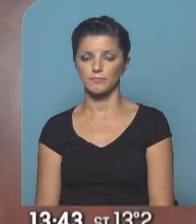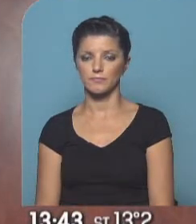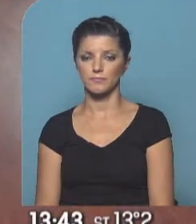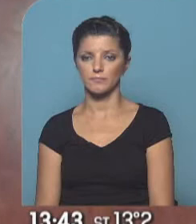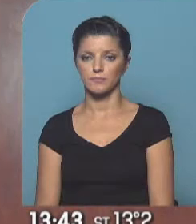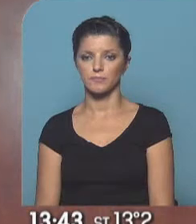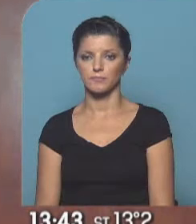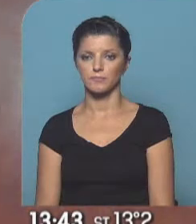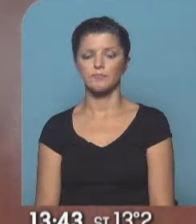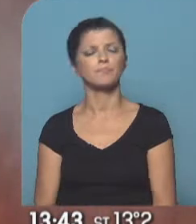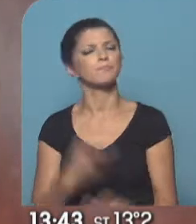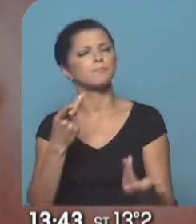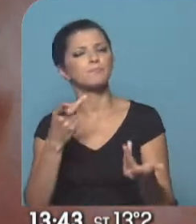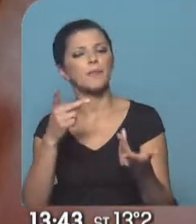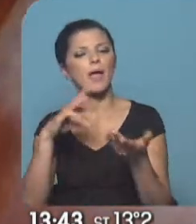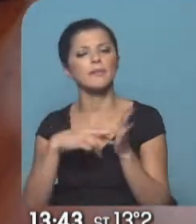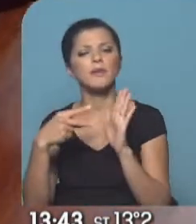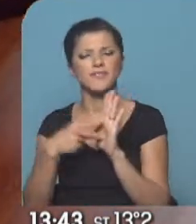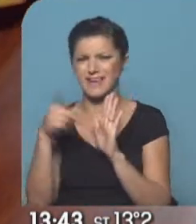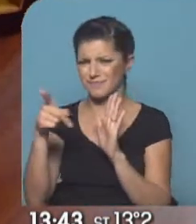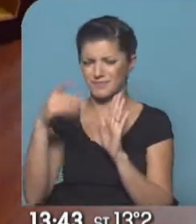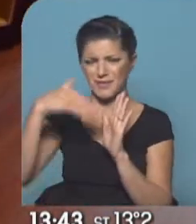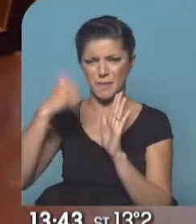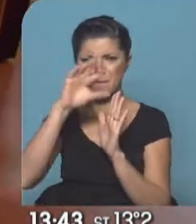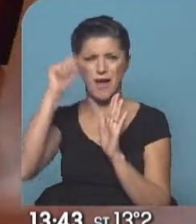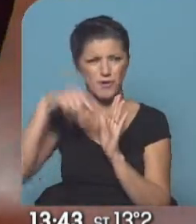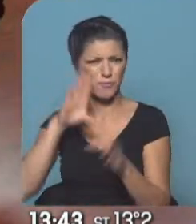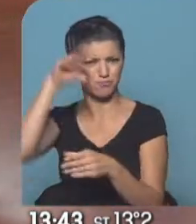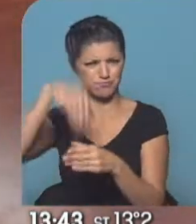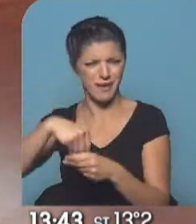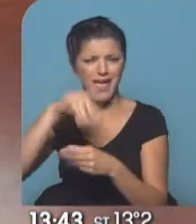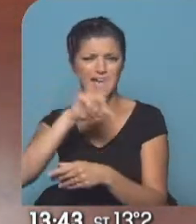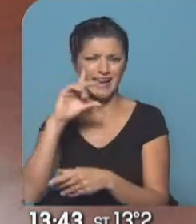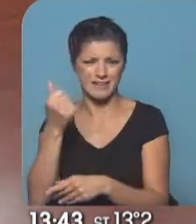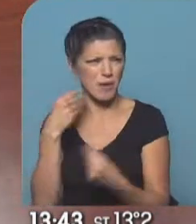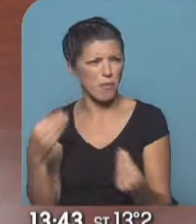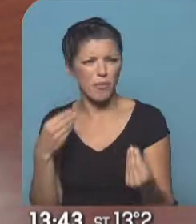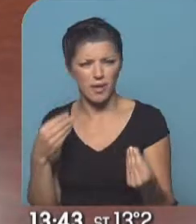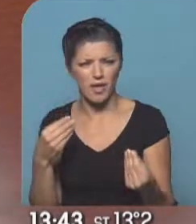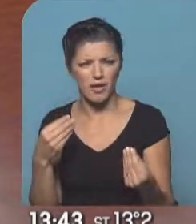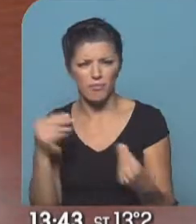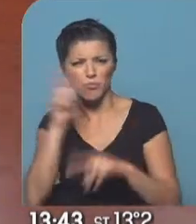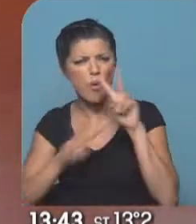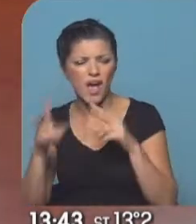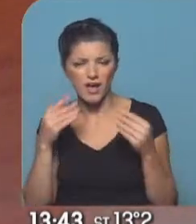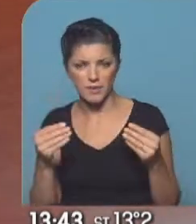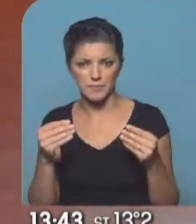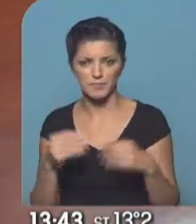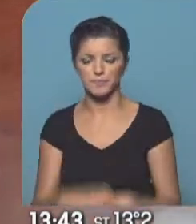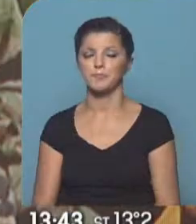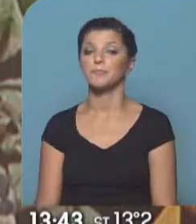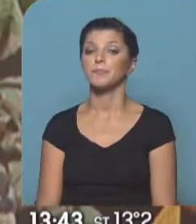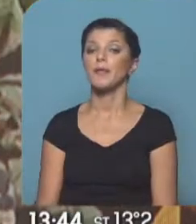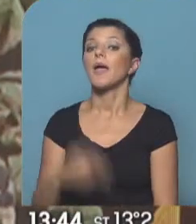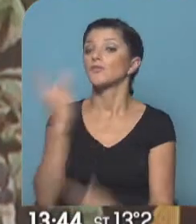¿Qué es esta gestión de Macron en Libia? Digamos, ¿qué significa? ¿Por dónde fue? ¿Qué buscan? Logró reunir a